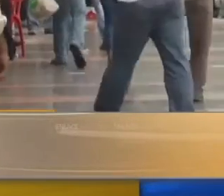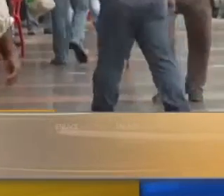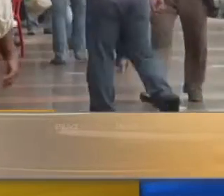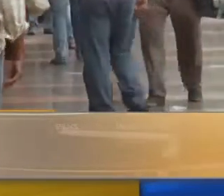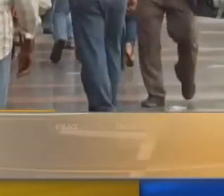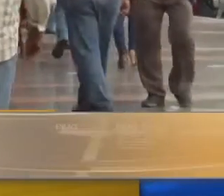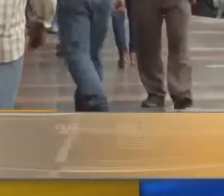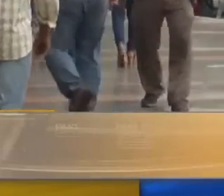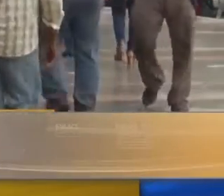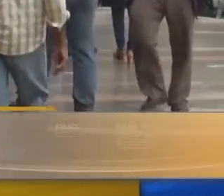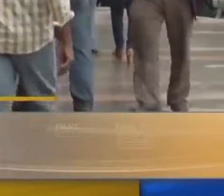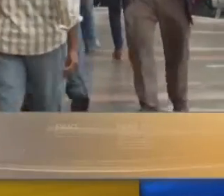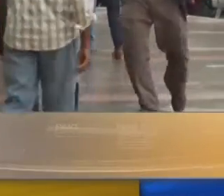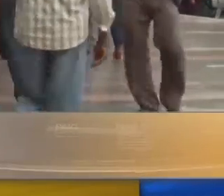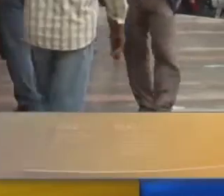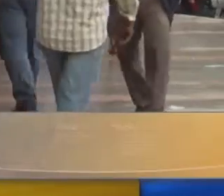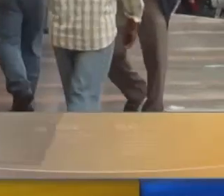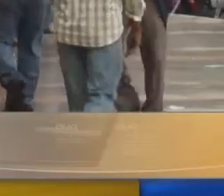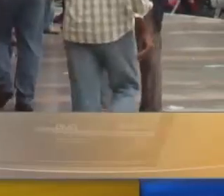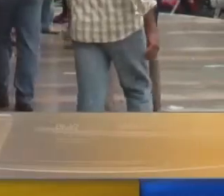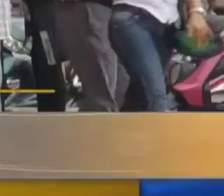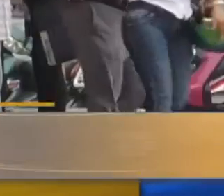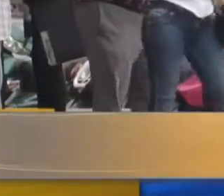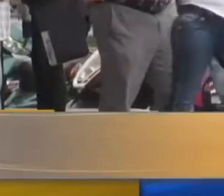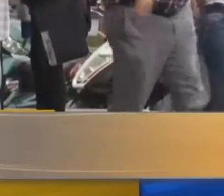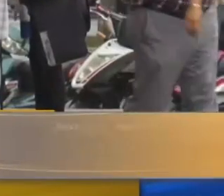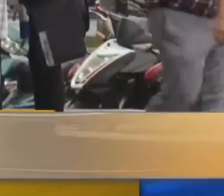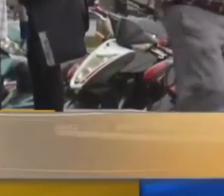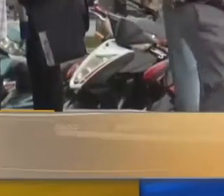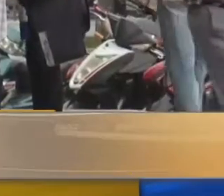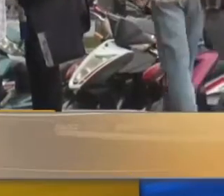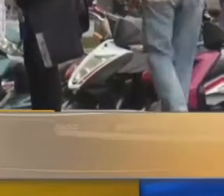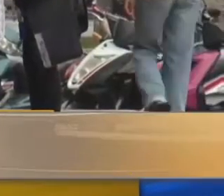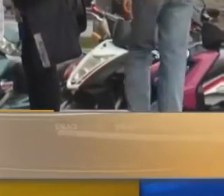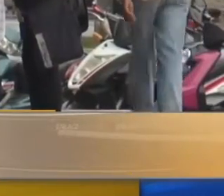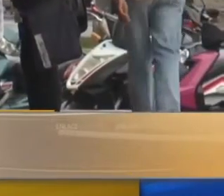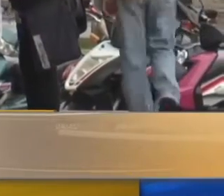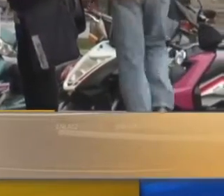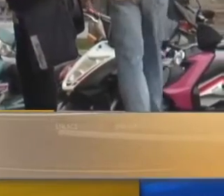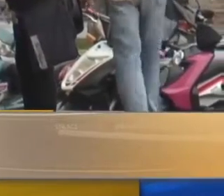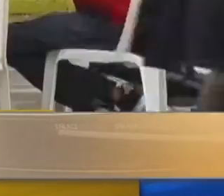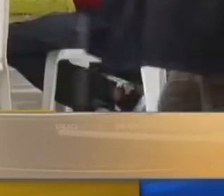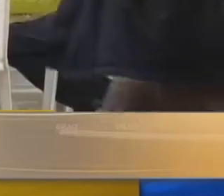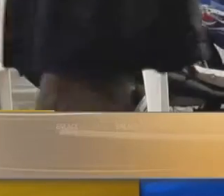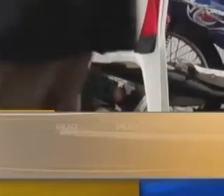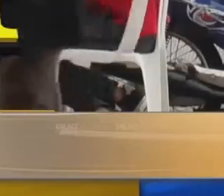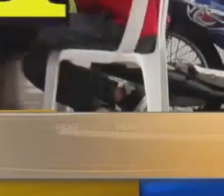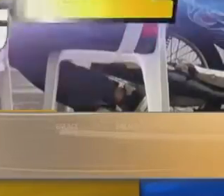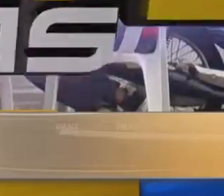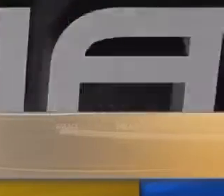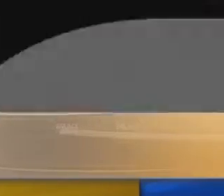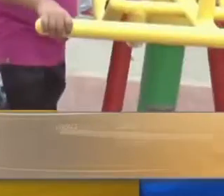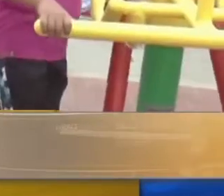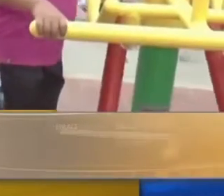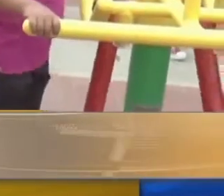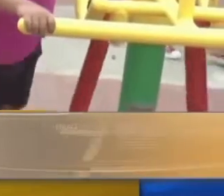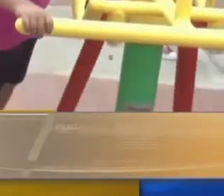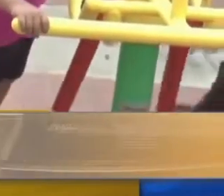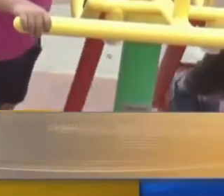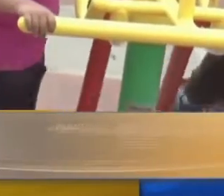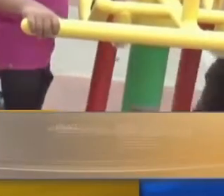de sus directorios regionales y municipales. En la Registraduría Nacional del Estado Civil se cumplieron las votaciones hasta hace pocas horas.